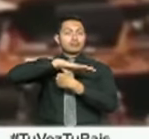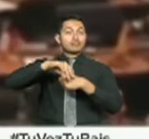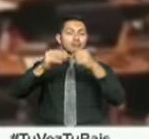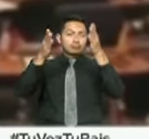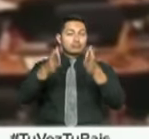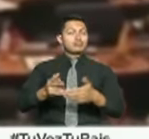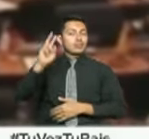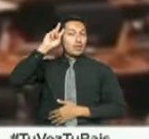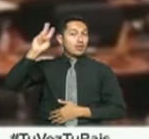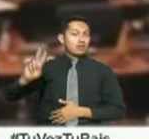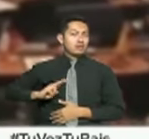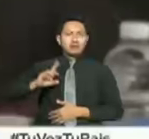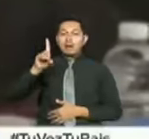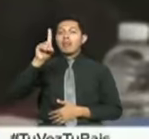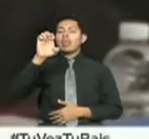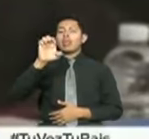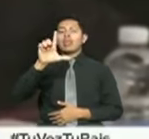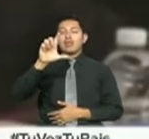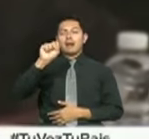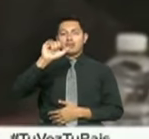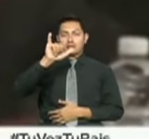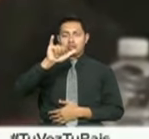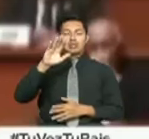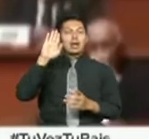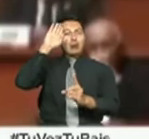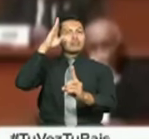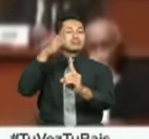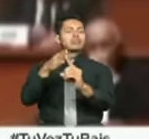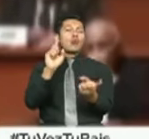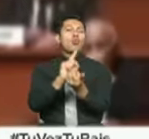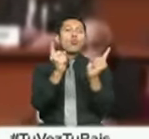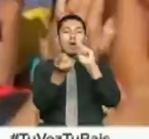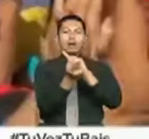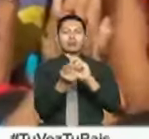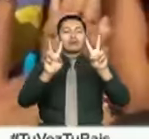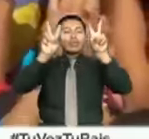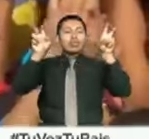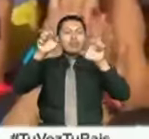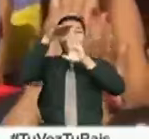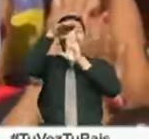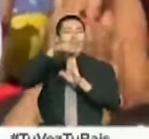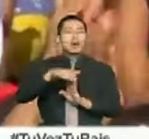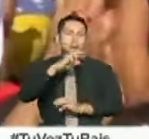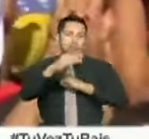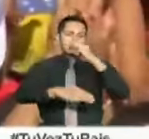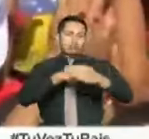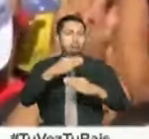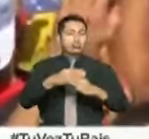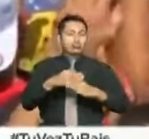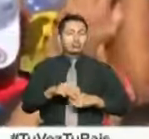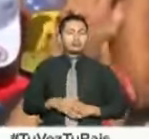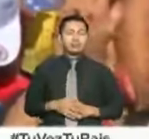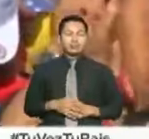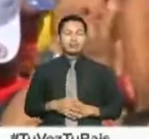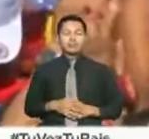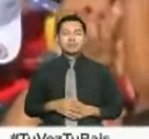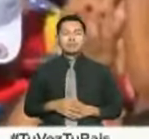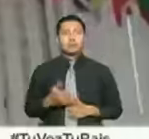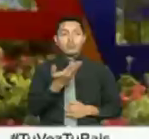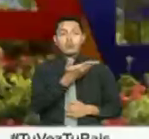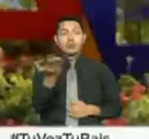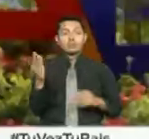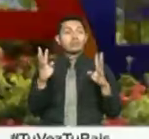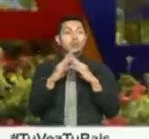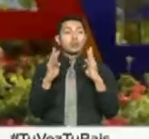Delcy Rodríguez, el encuentro se centrará en la promoción y defensa de la paz mundial, uno de los principios fundamentales del movimiento. La cumbre